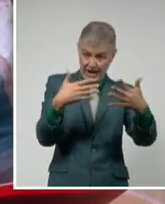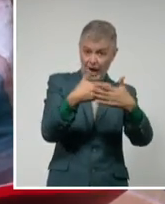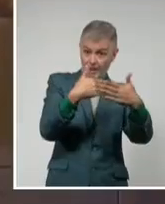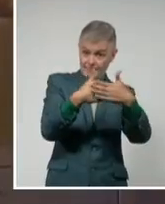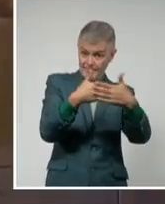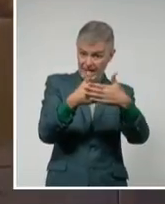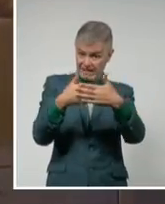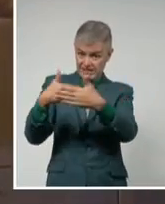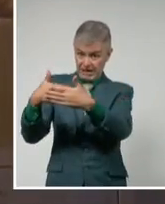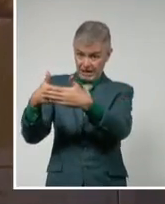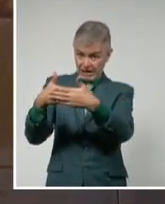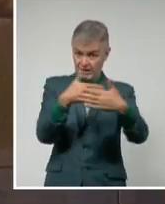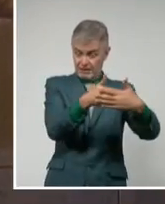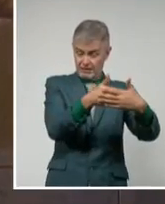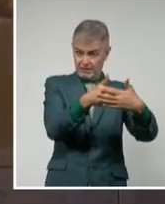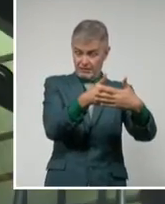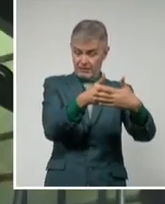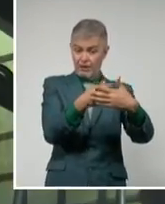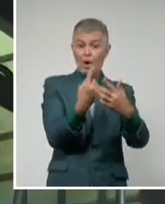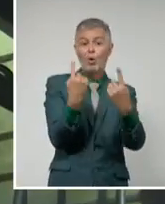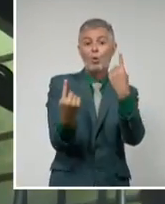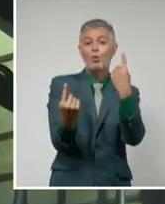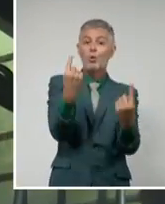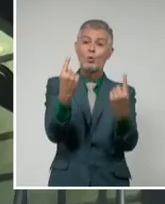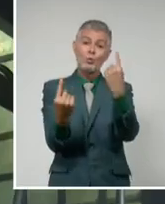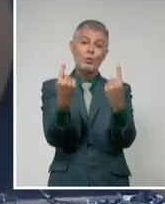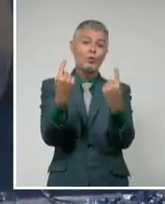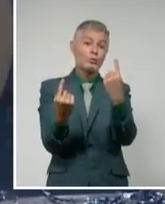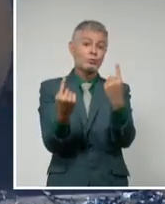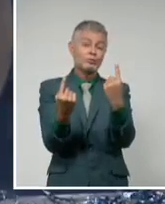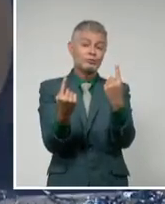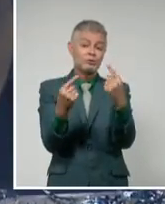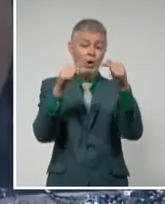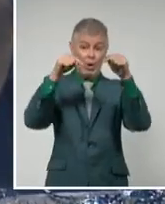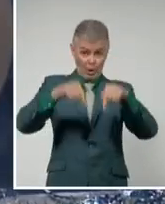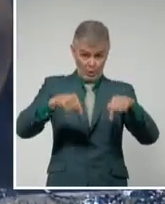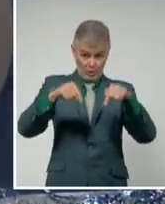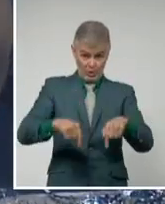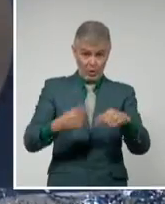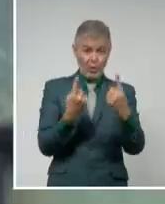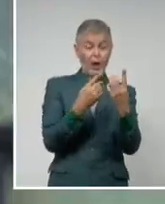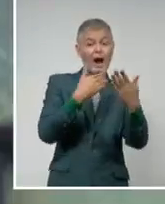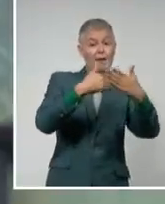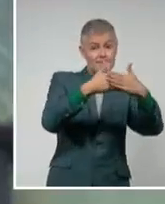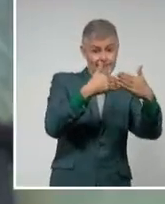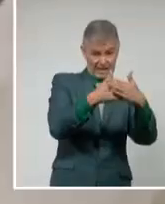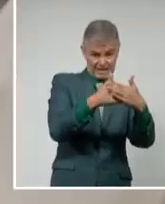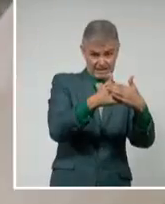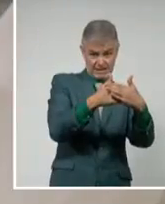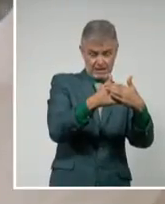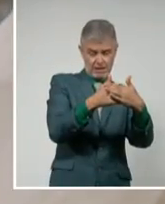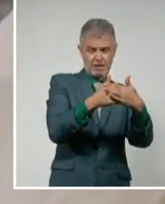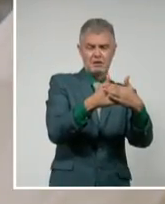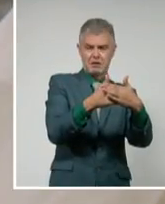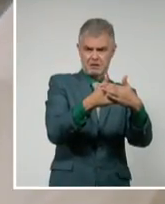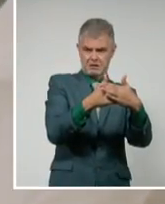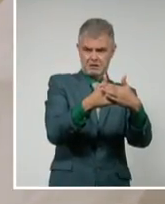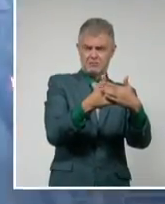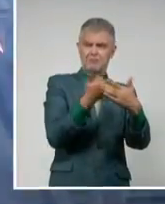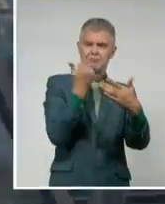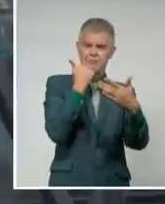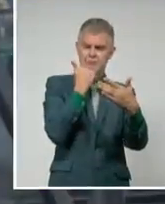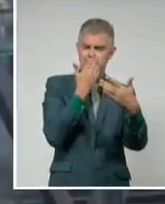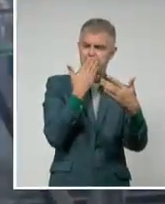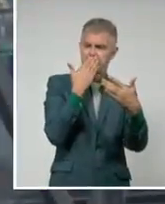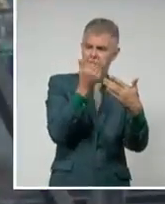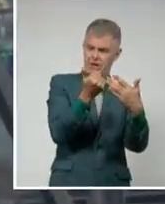la tasa de cambio es 1 a 1. Hoy en día, a una empresa le es más factible